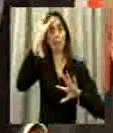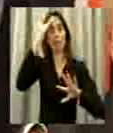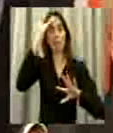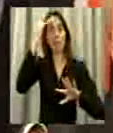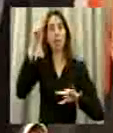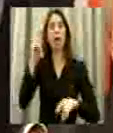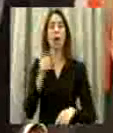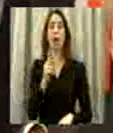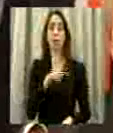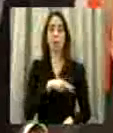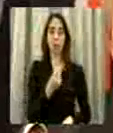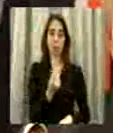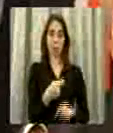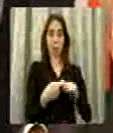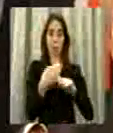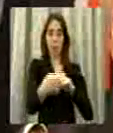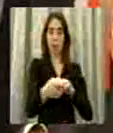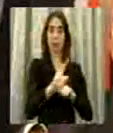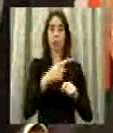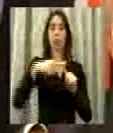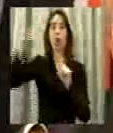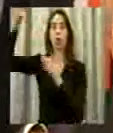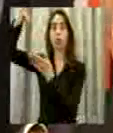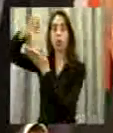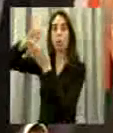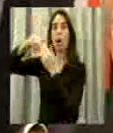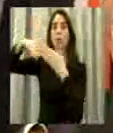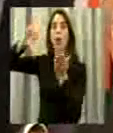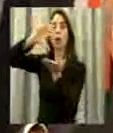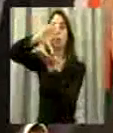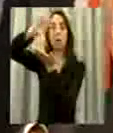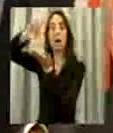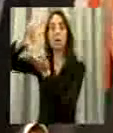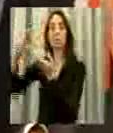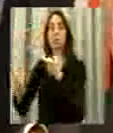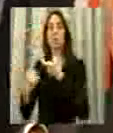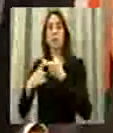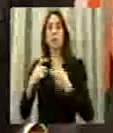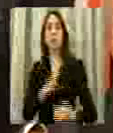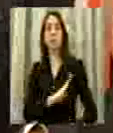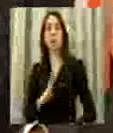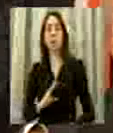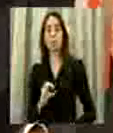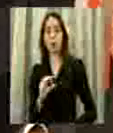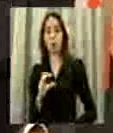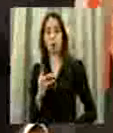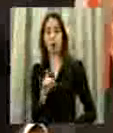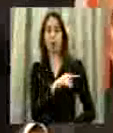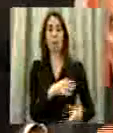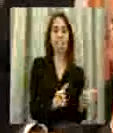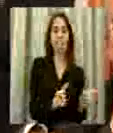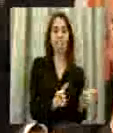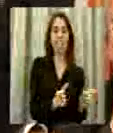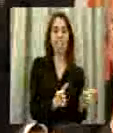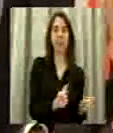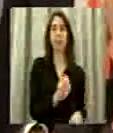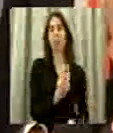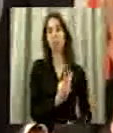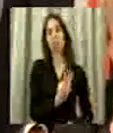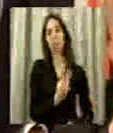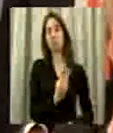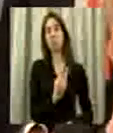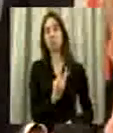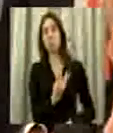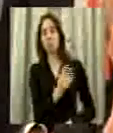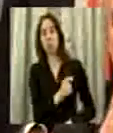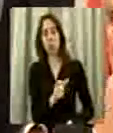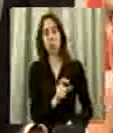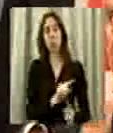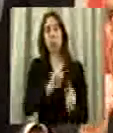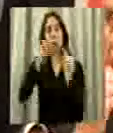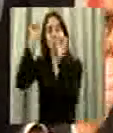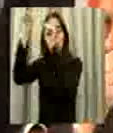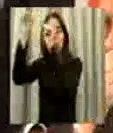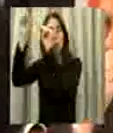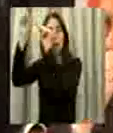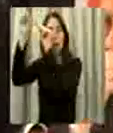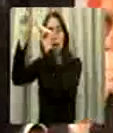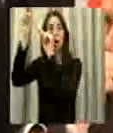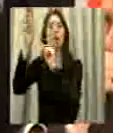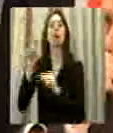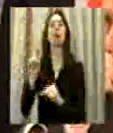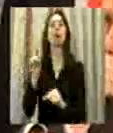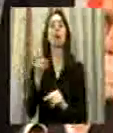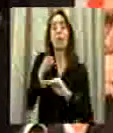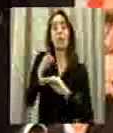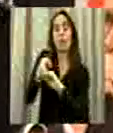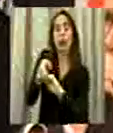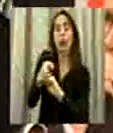no es un premio en dinero, 7 días en el exterior en cualquier país de la OCDE para todo el equipo, son equipos normalmente de 3-4 personas, para que puedan pasar en